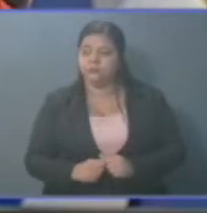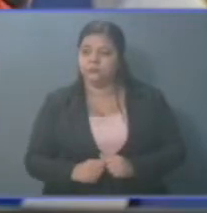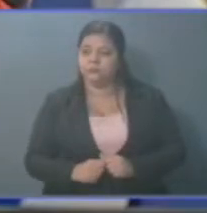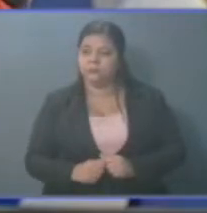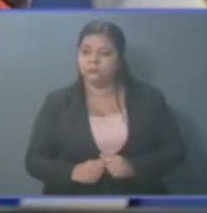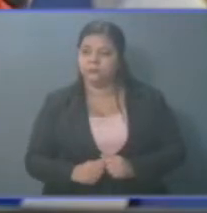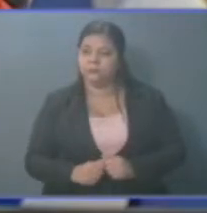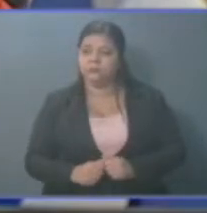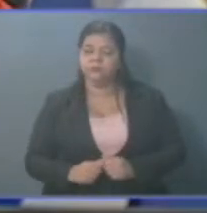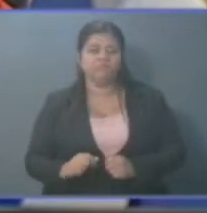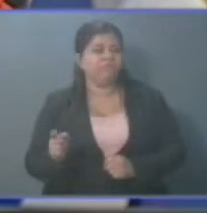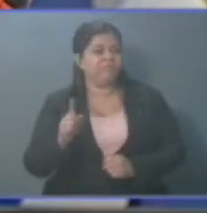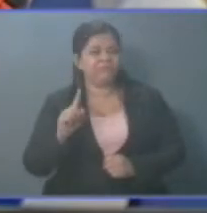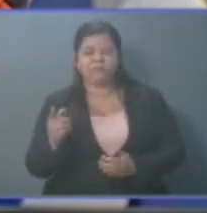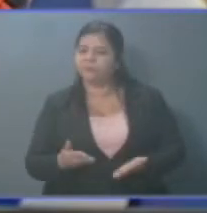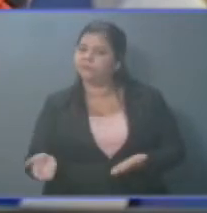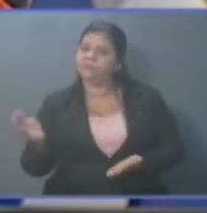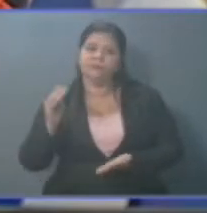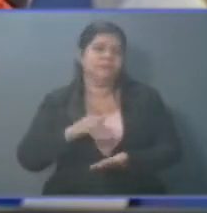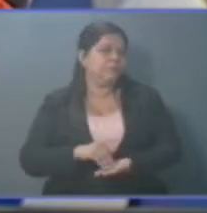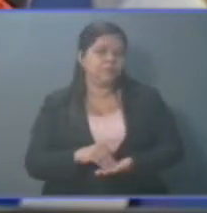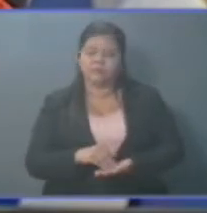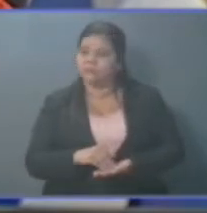no repetir